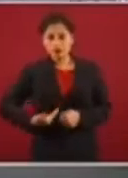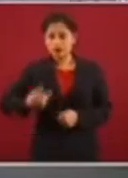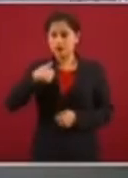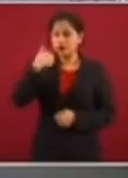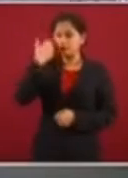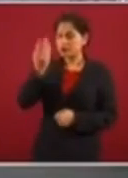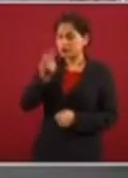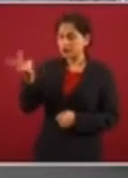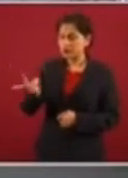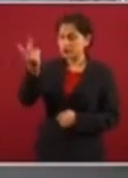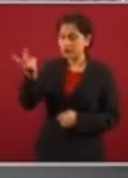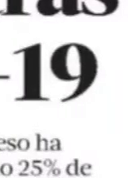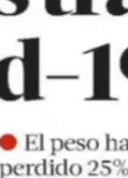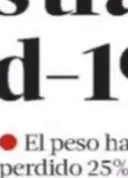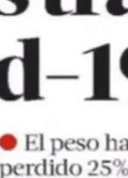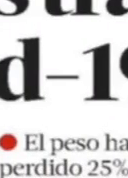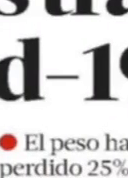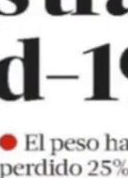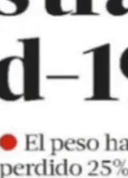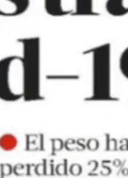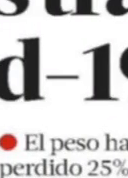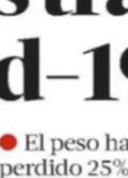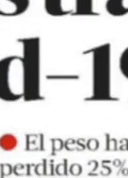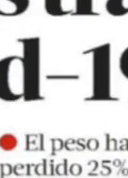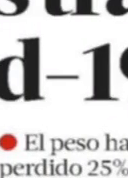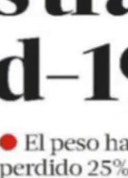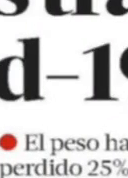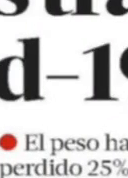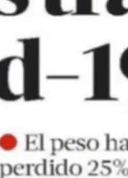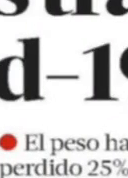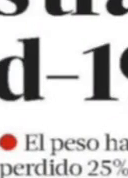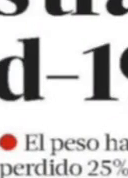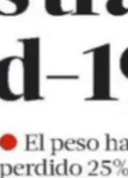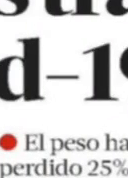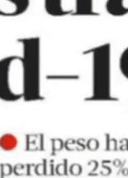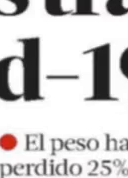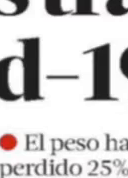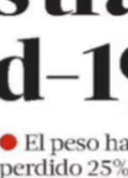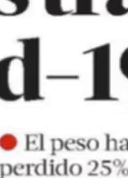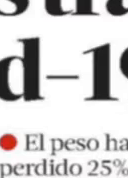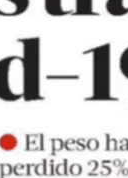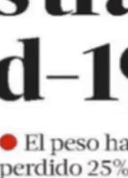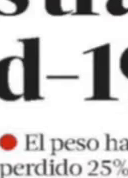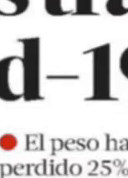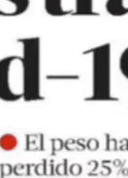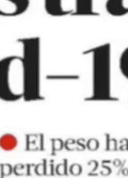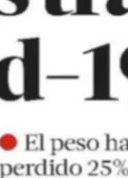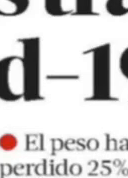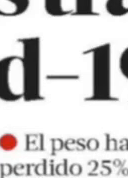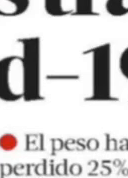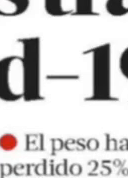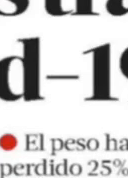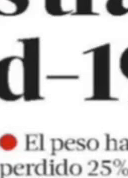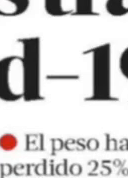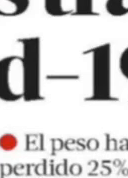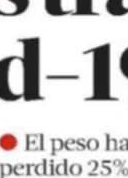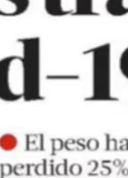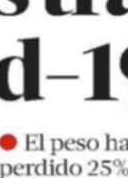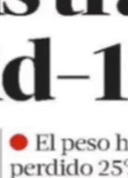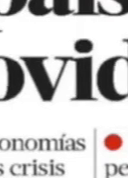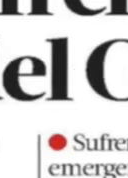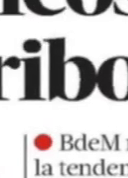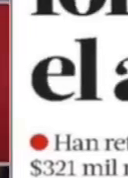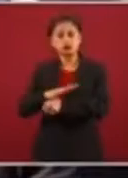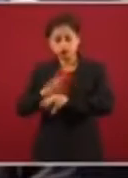darle por el éxodo de capitales por el COVID-19, ¿qué es lo que van a hacer? ¿Cómo? El éxodo de capitales, hay ya salida de capital foráneo, ¿qué es lo que van a hacer? ¿Qué es lo que está usted previniendo en este